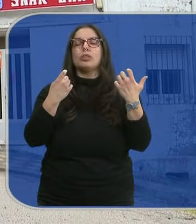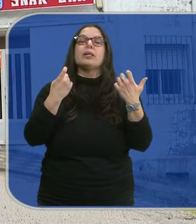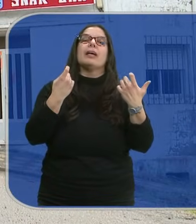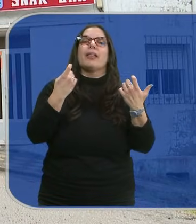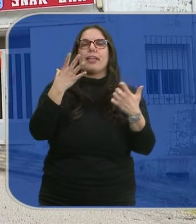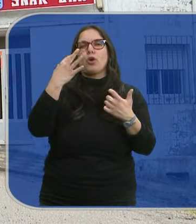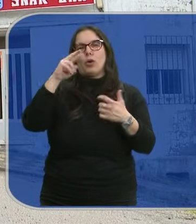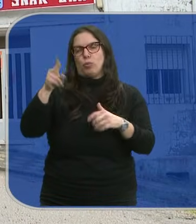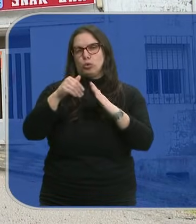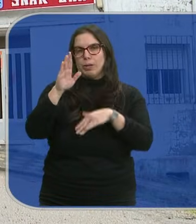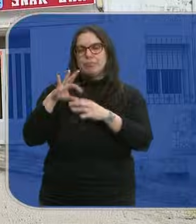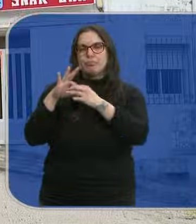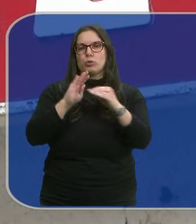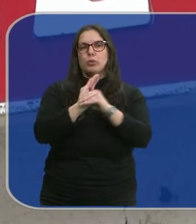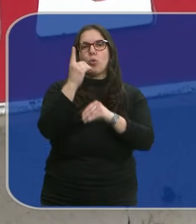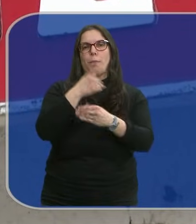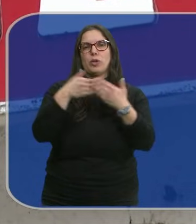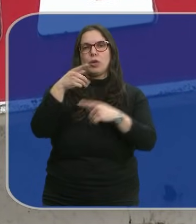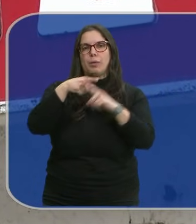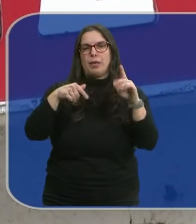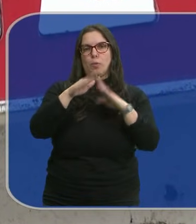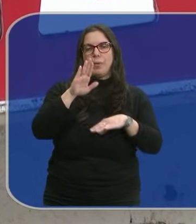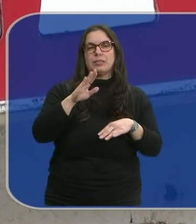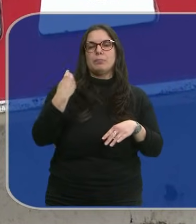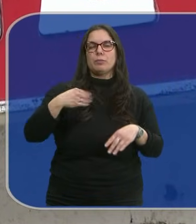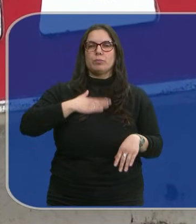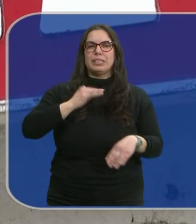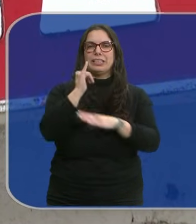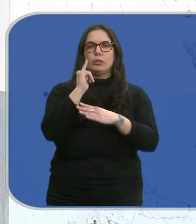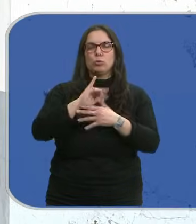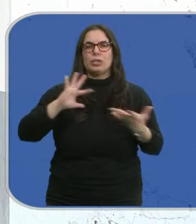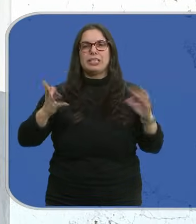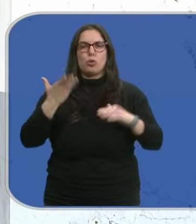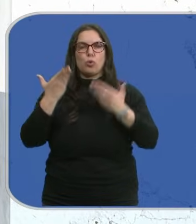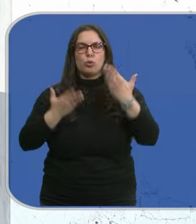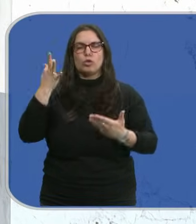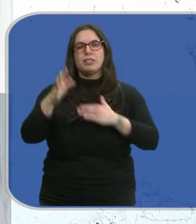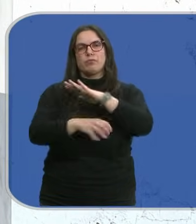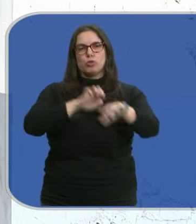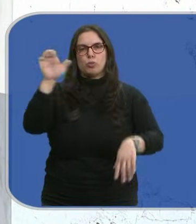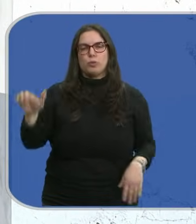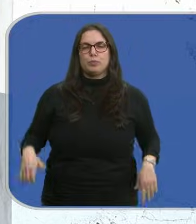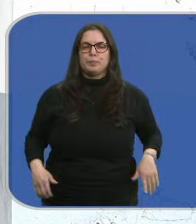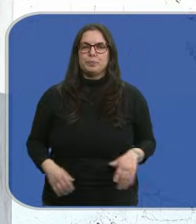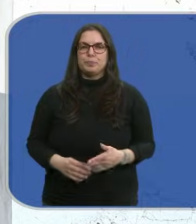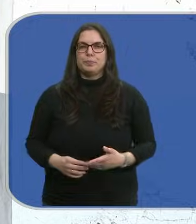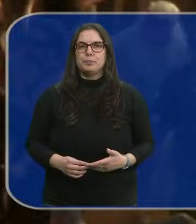1.162.905 euros, con cargo a una subvención de cerca de 1,5 millones concedida por el Instituto de Transición Justa y fondos europeos.